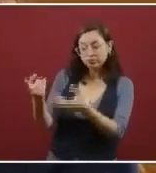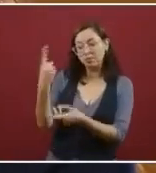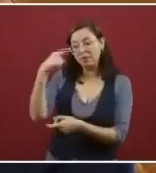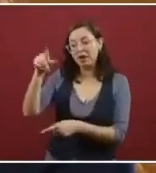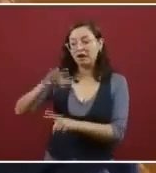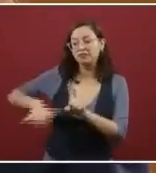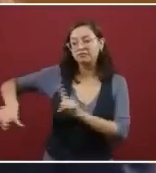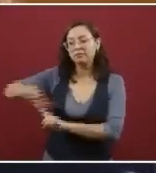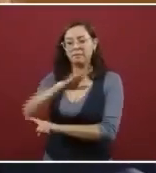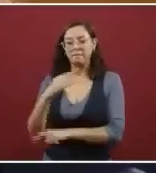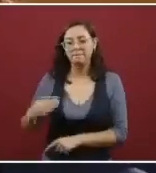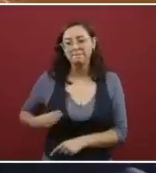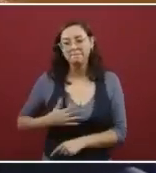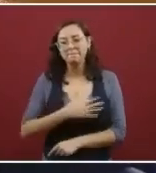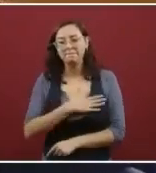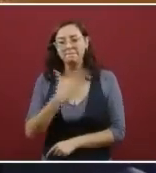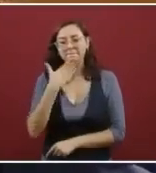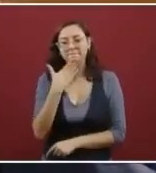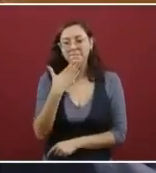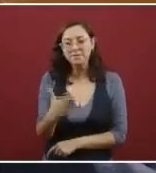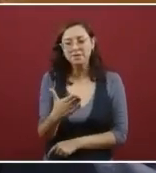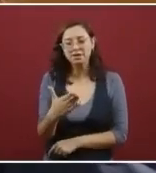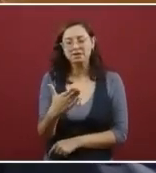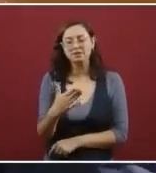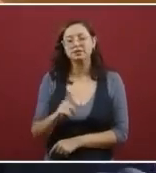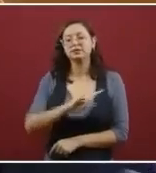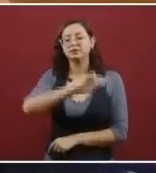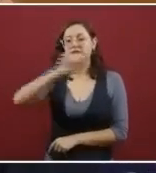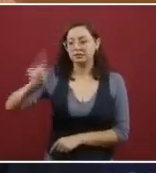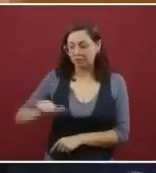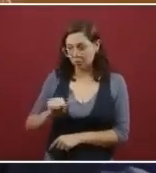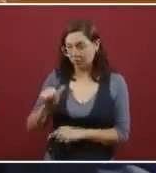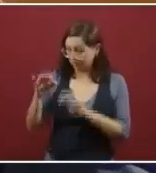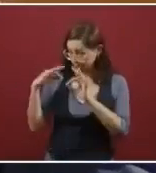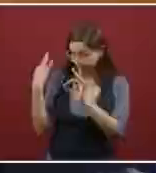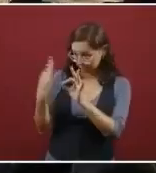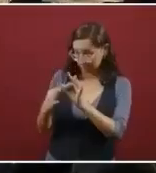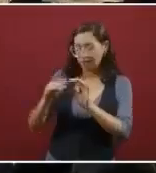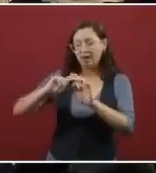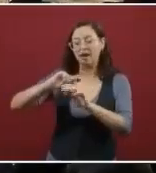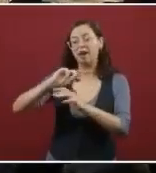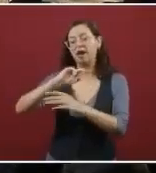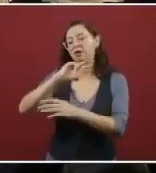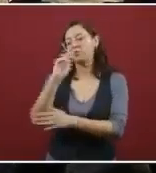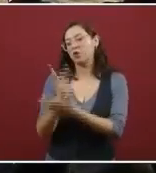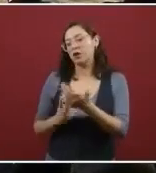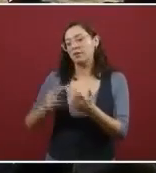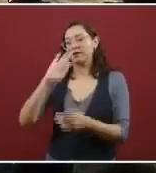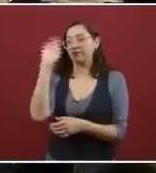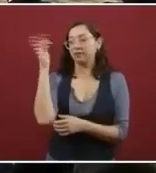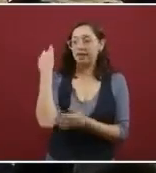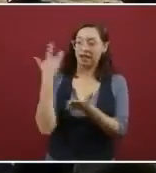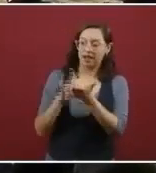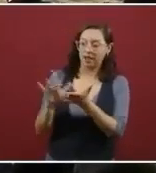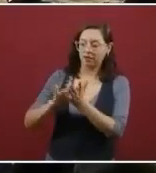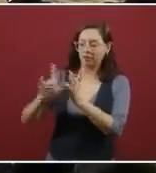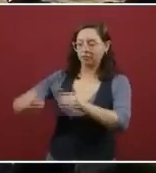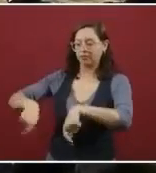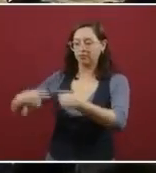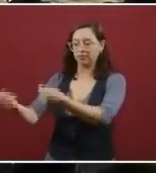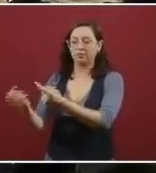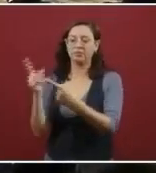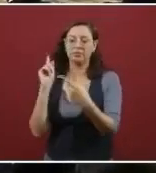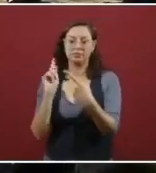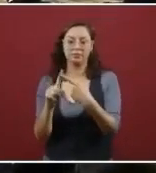después pudieran pues ya otorgarse estos apoyos federales. Lo primero que se